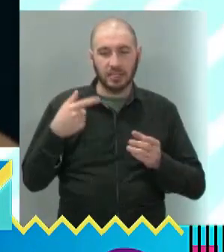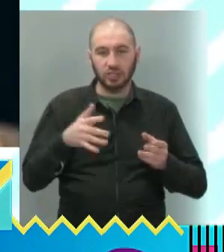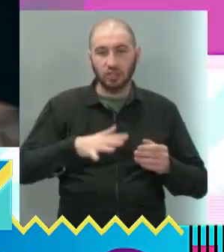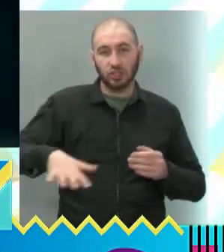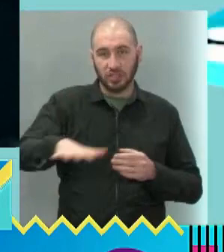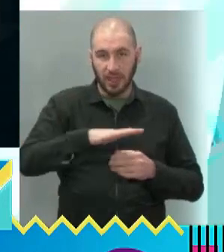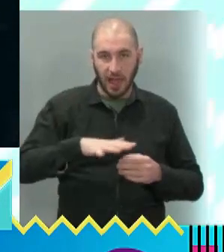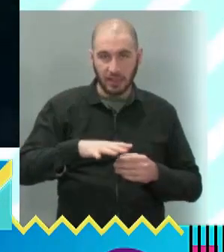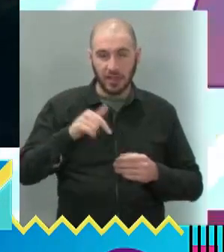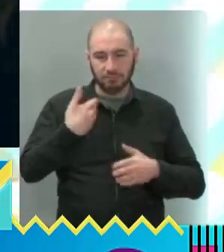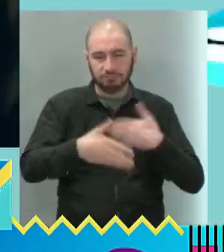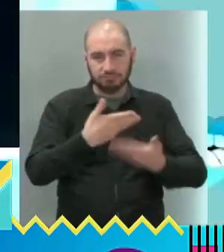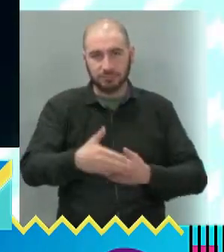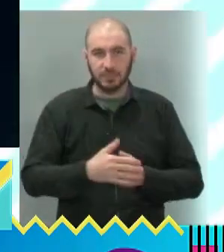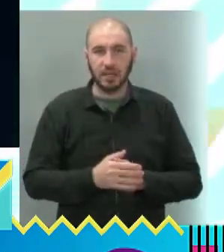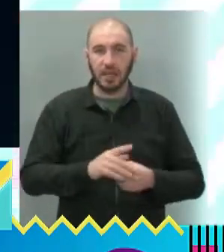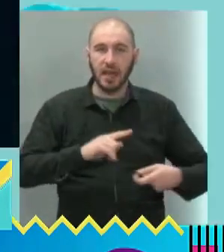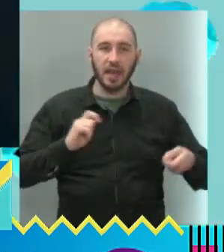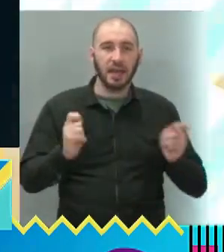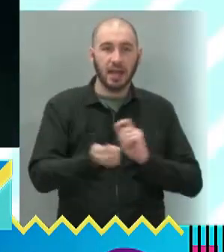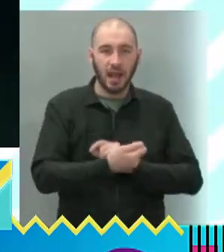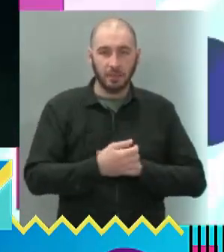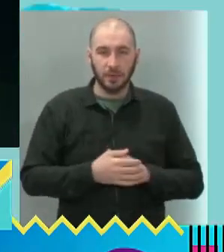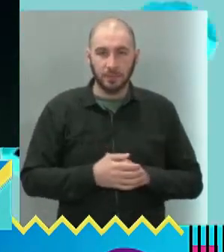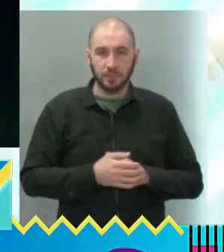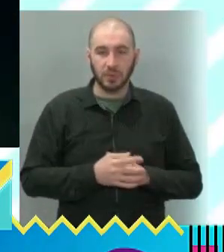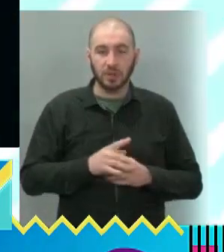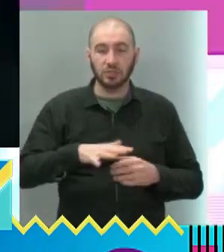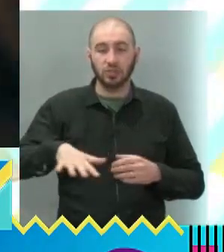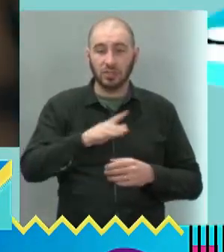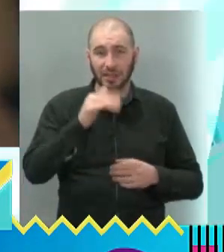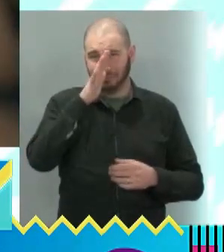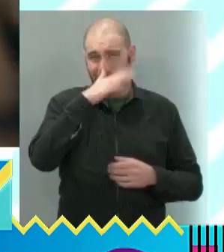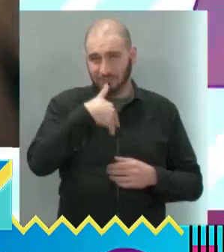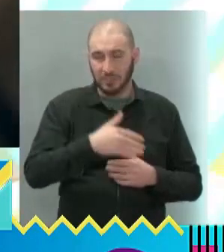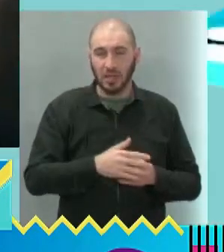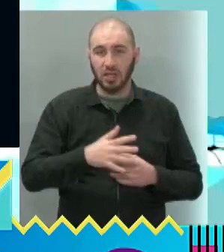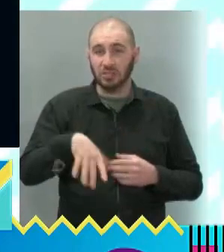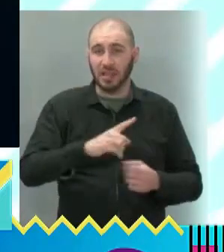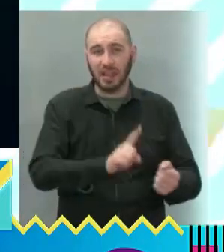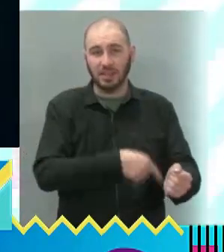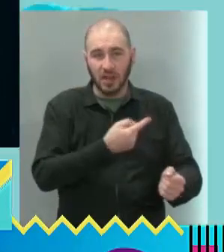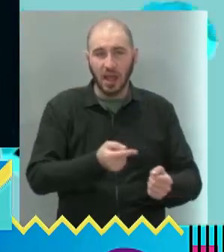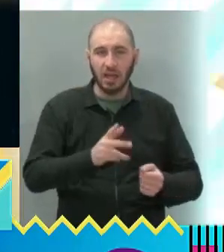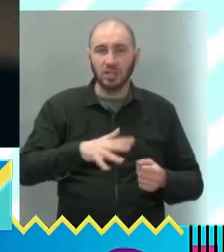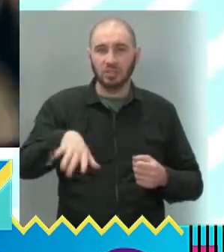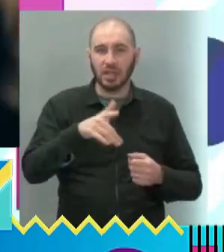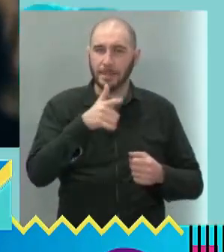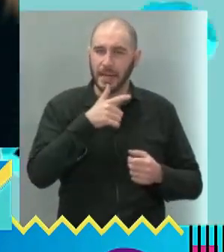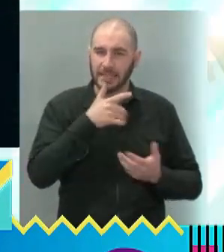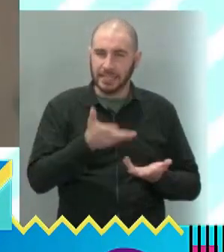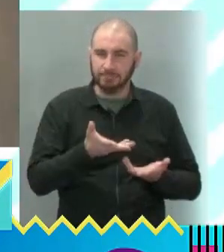sociedad sobre la que estaba operando este cambio era una sociedad antigua, una sociedad tradicional, una sociedad, diríamos